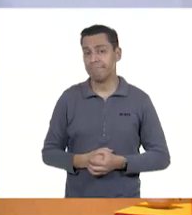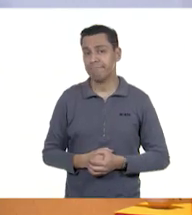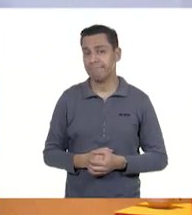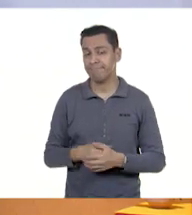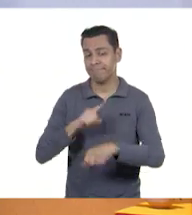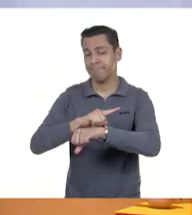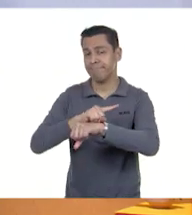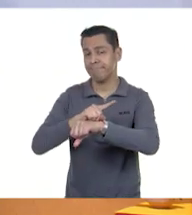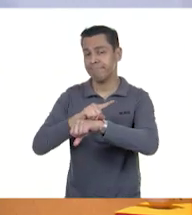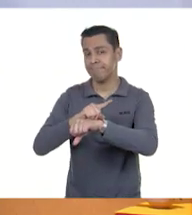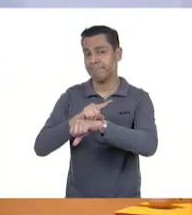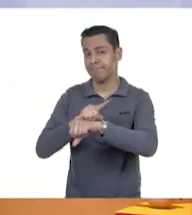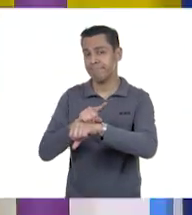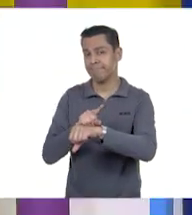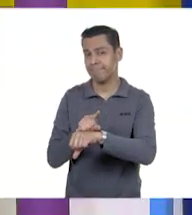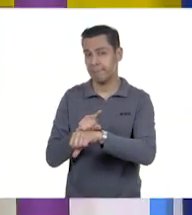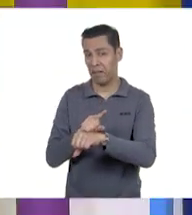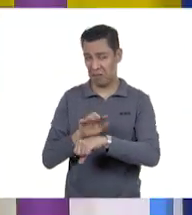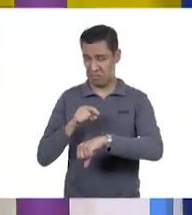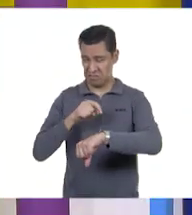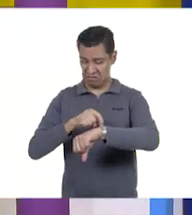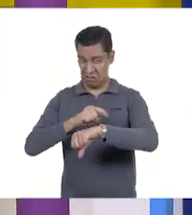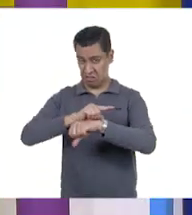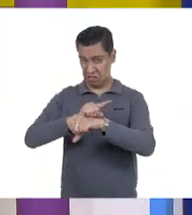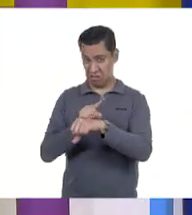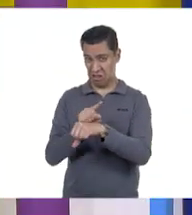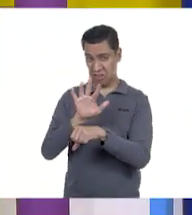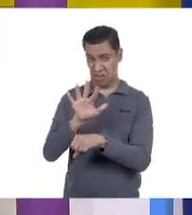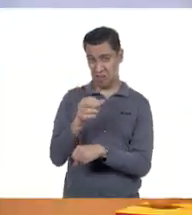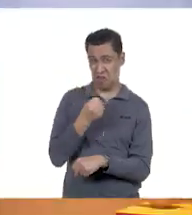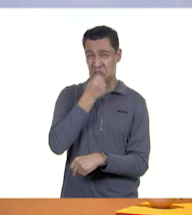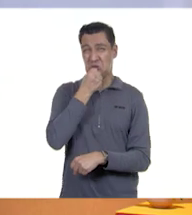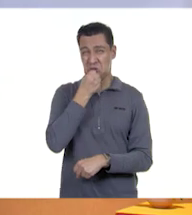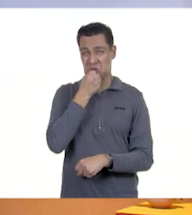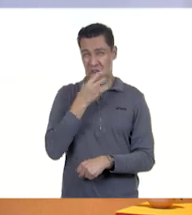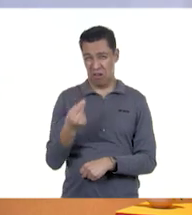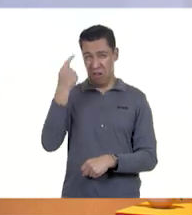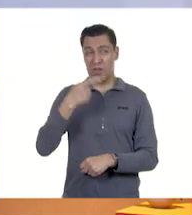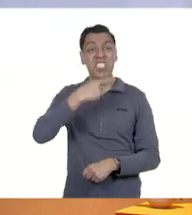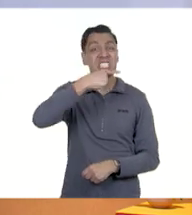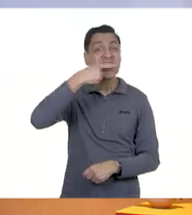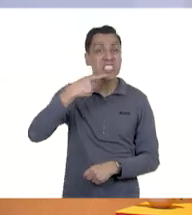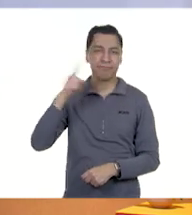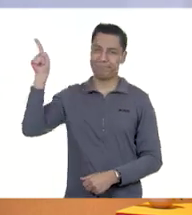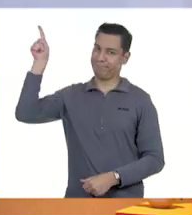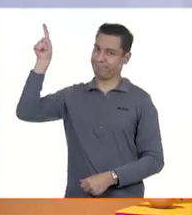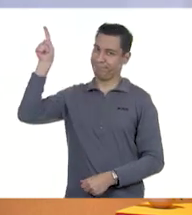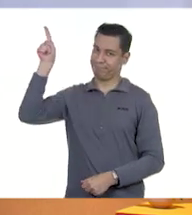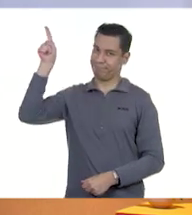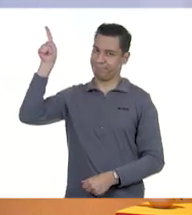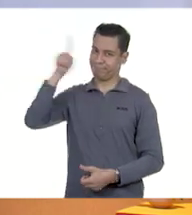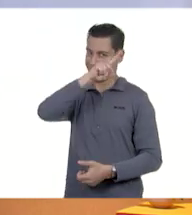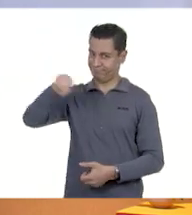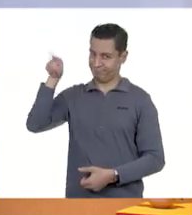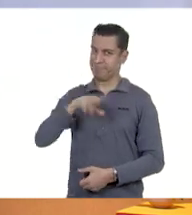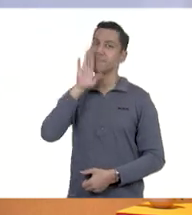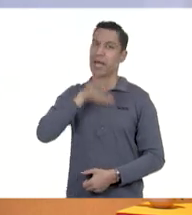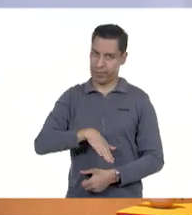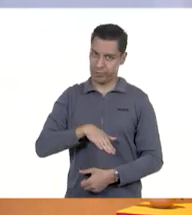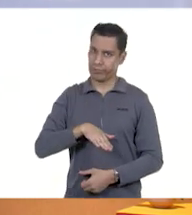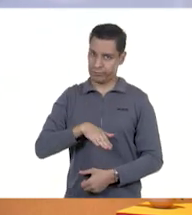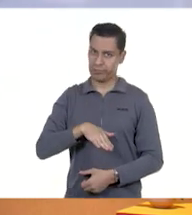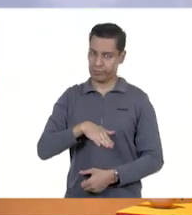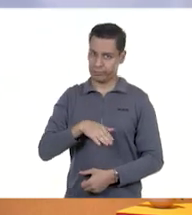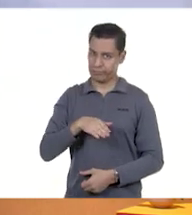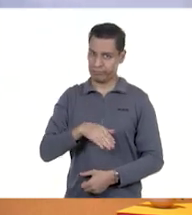toc, tic. Eric, yo creo que en 5 segundos lavas nada más un diente. Creo que sí, así que es una actividad... Incorrecta. Incorrecta, está muy mal